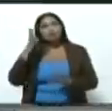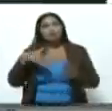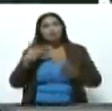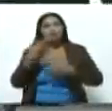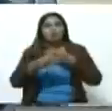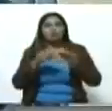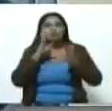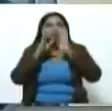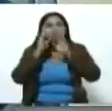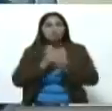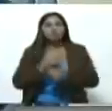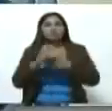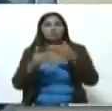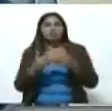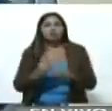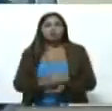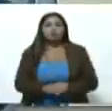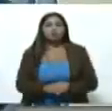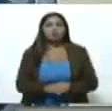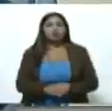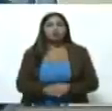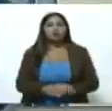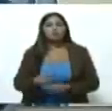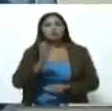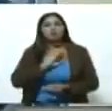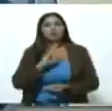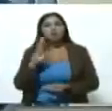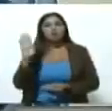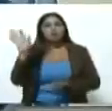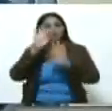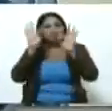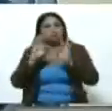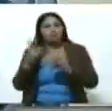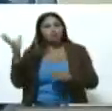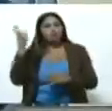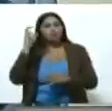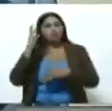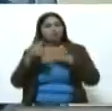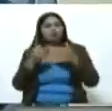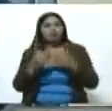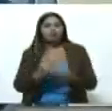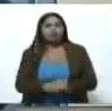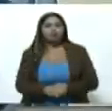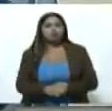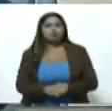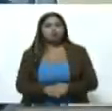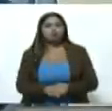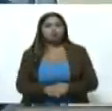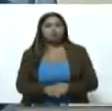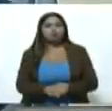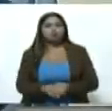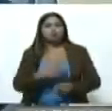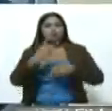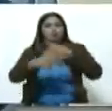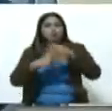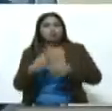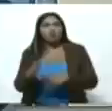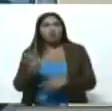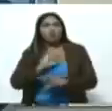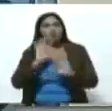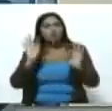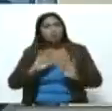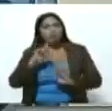la confianza de denunciar, ser escuchado, ser atendido, su denuncia procesada y